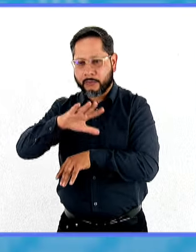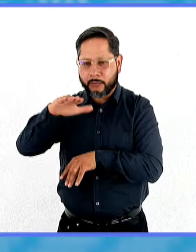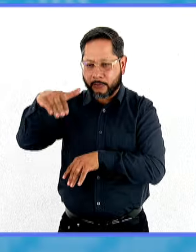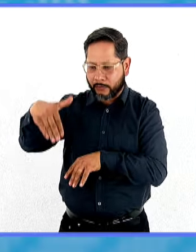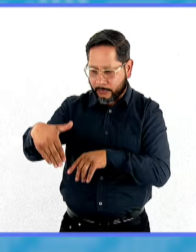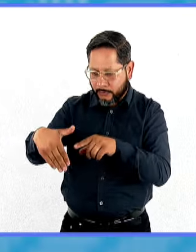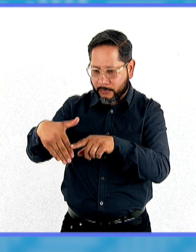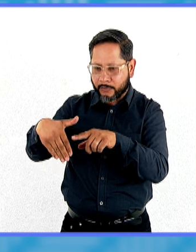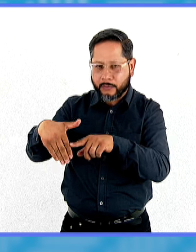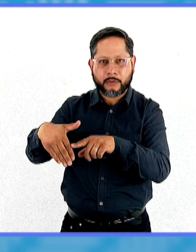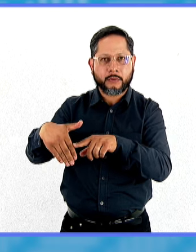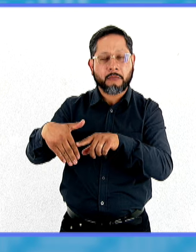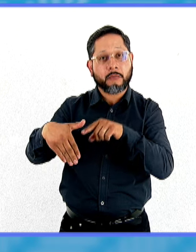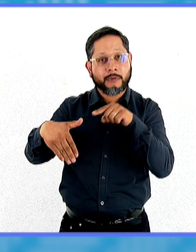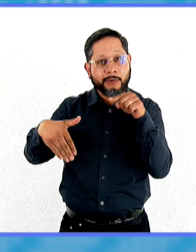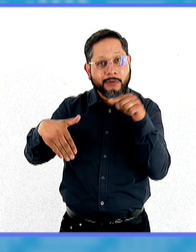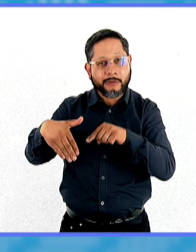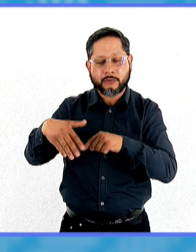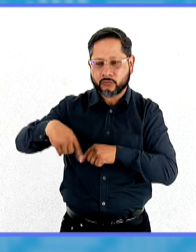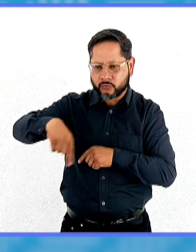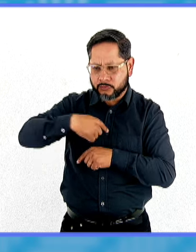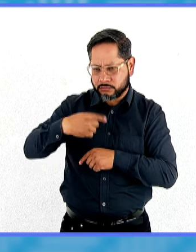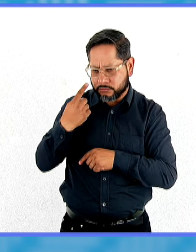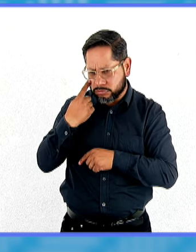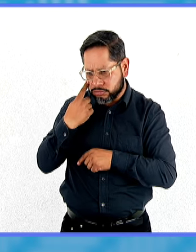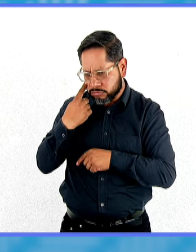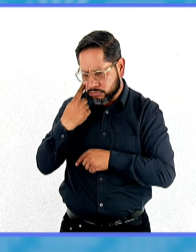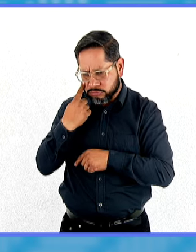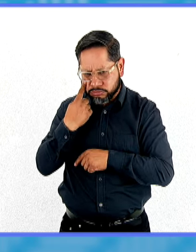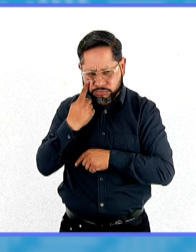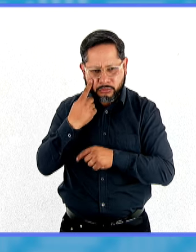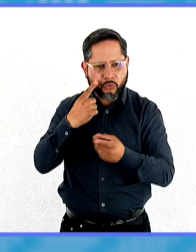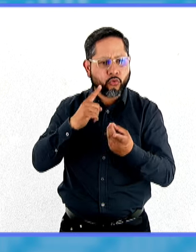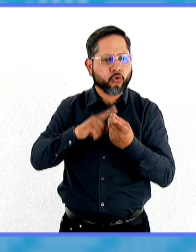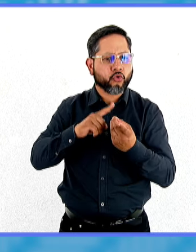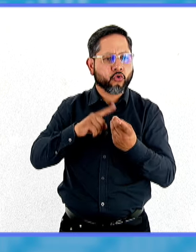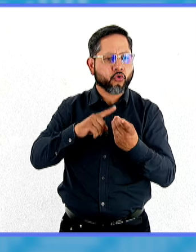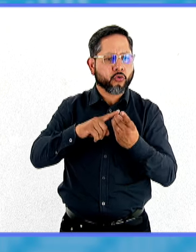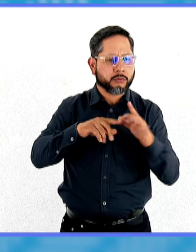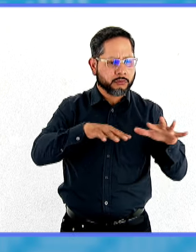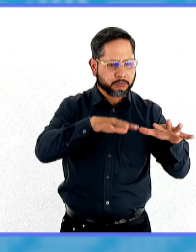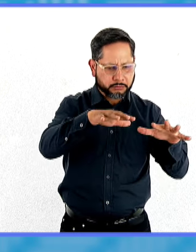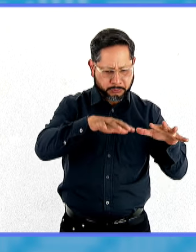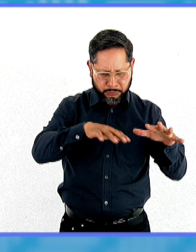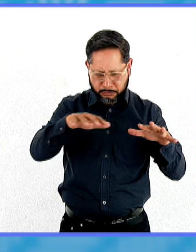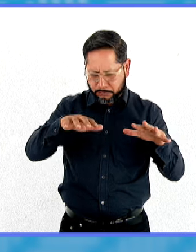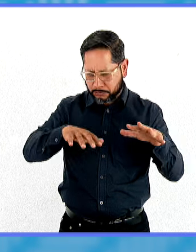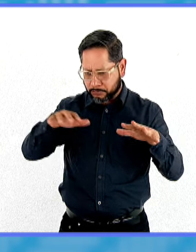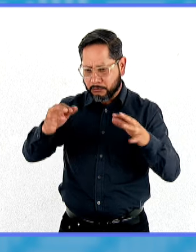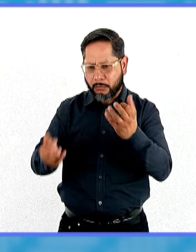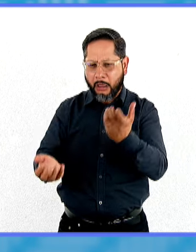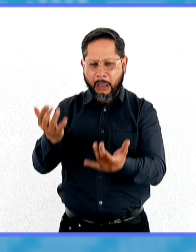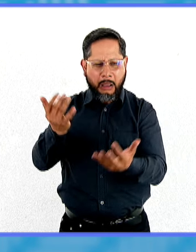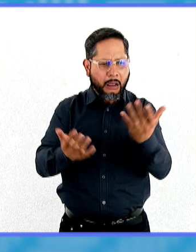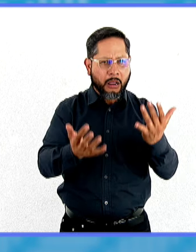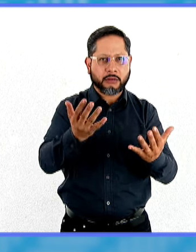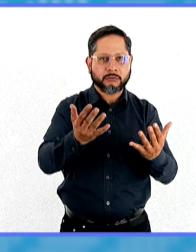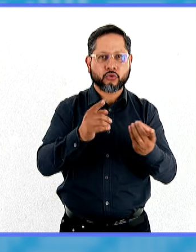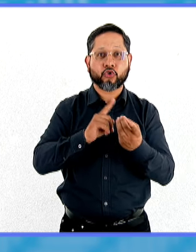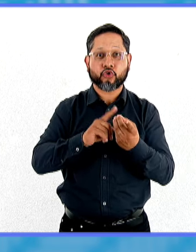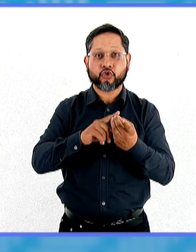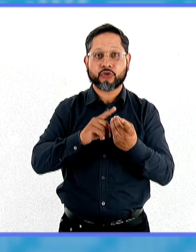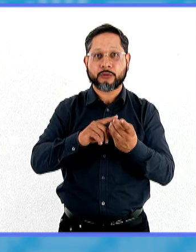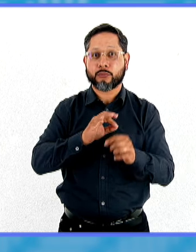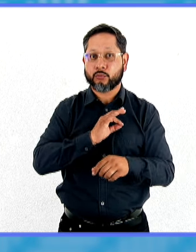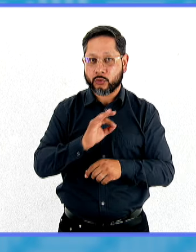puntos de calor constantemente casi en tiempo real y ver en dónde están distribuidos estos incendios una vez que ya